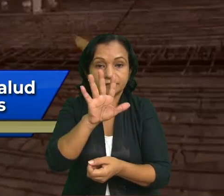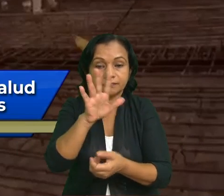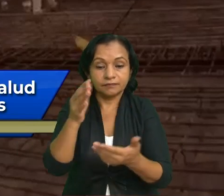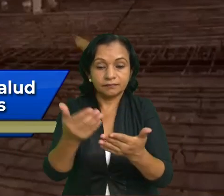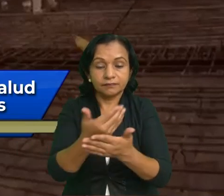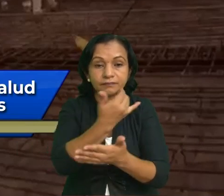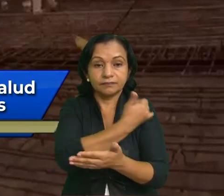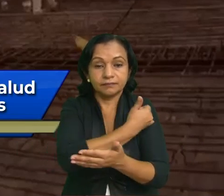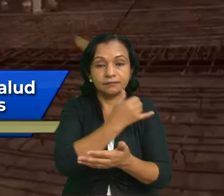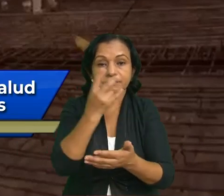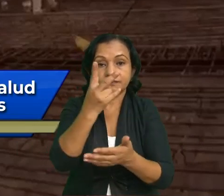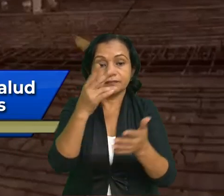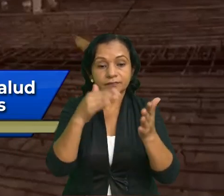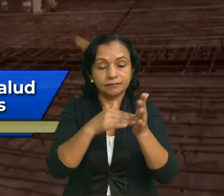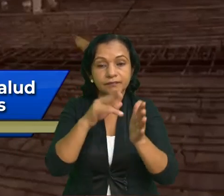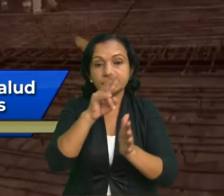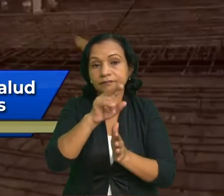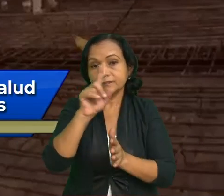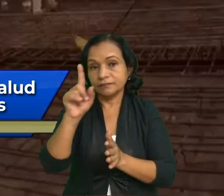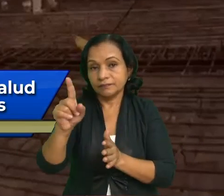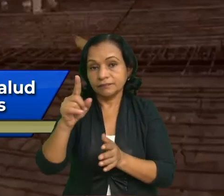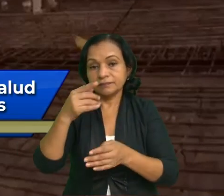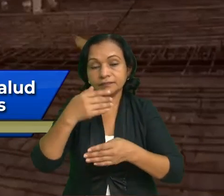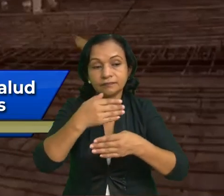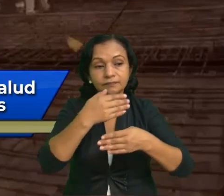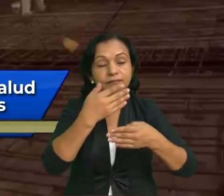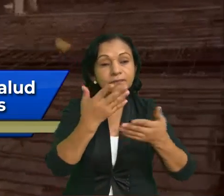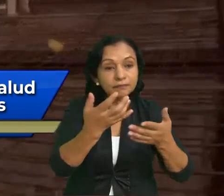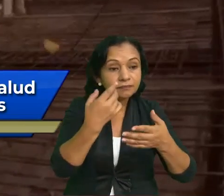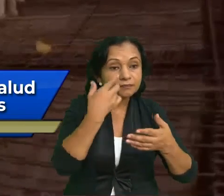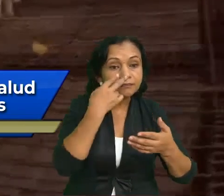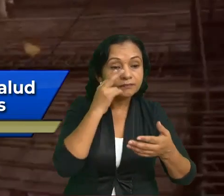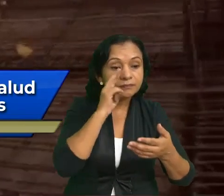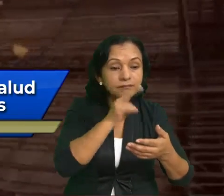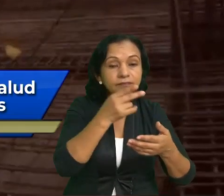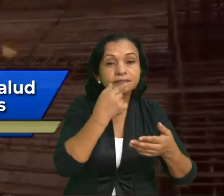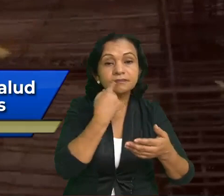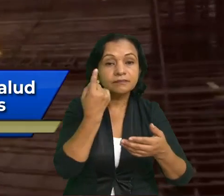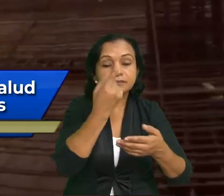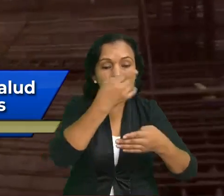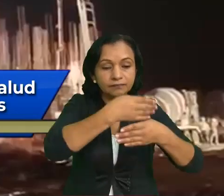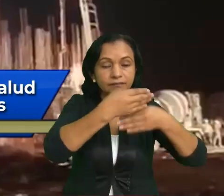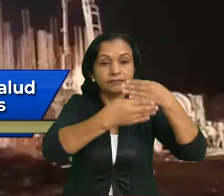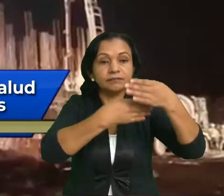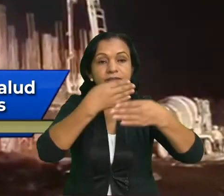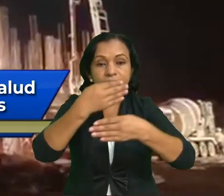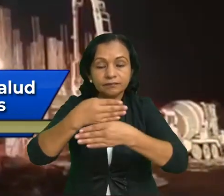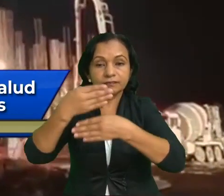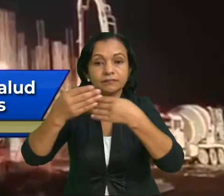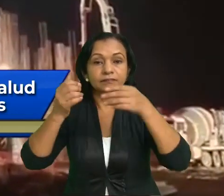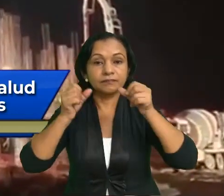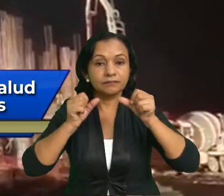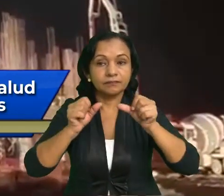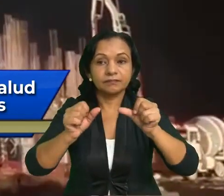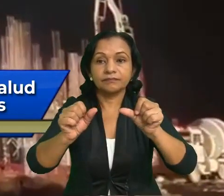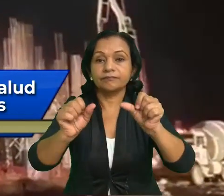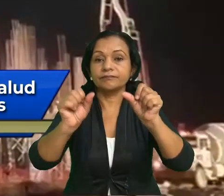para el próximo año 2021 en proceso de licitarse para continuar